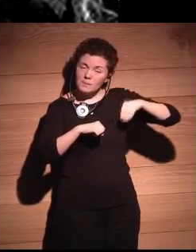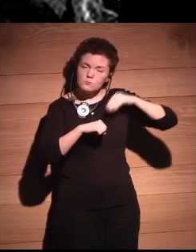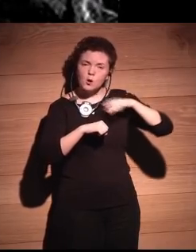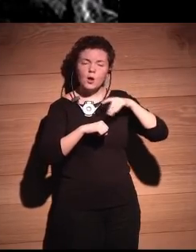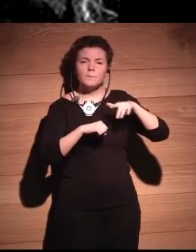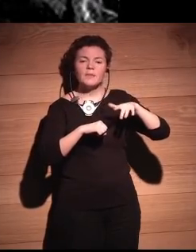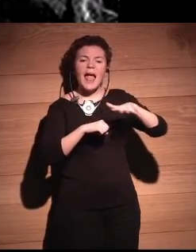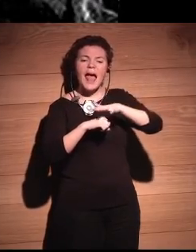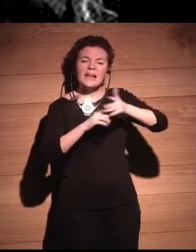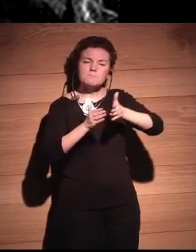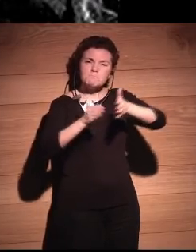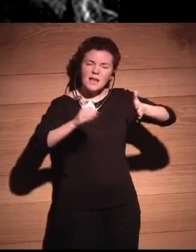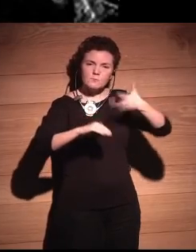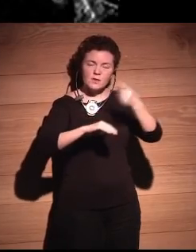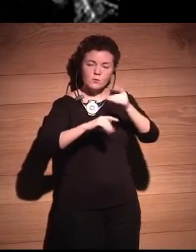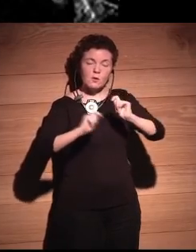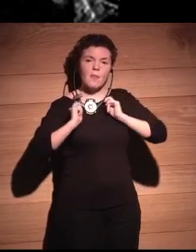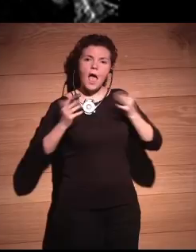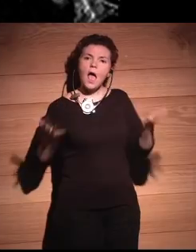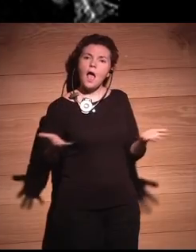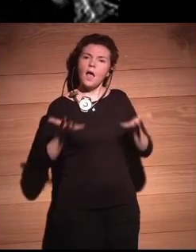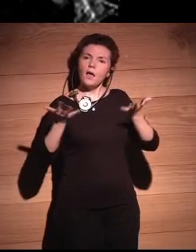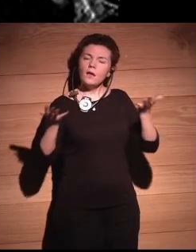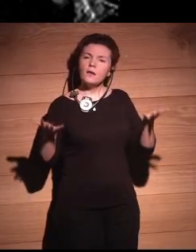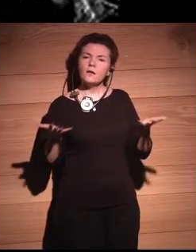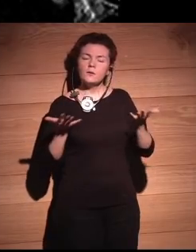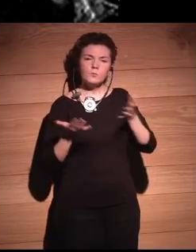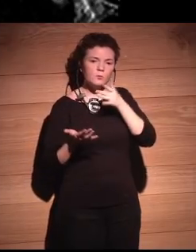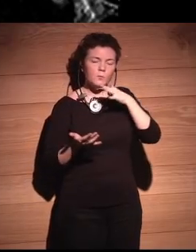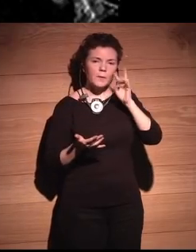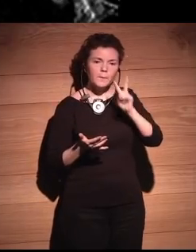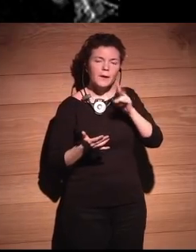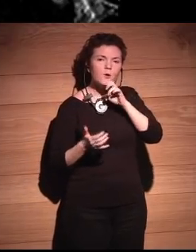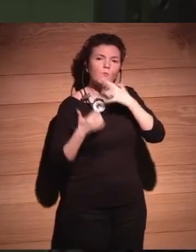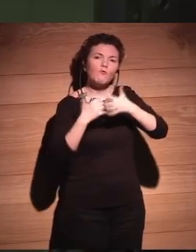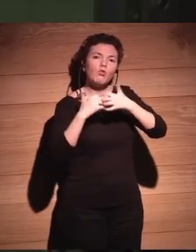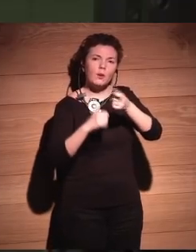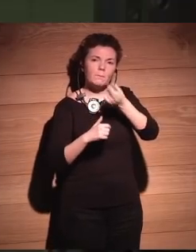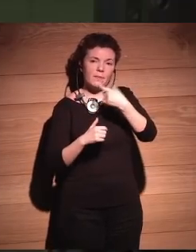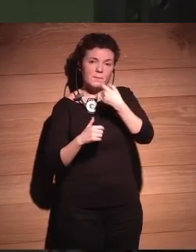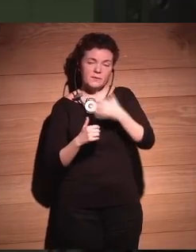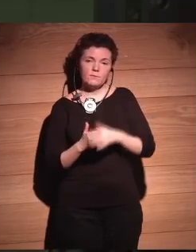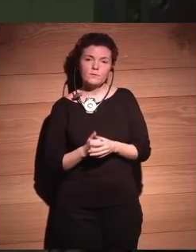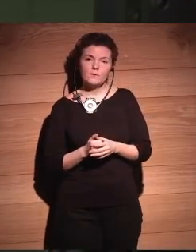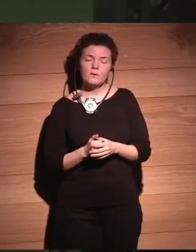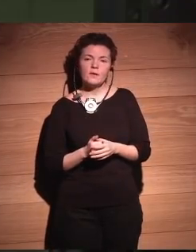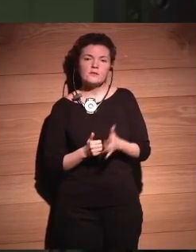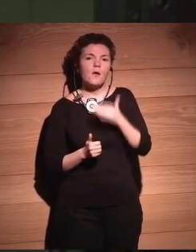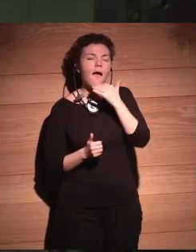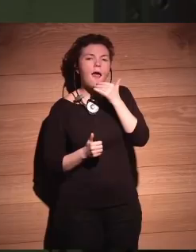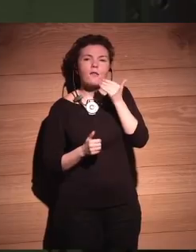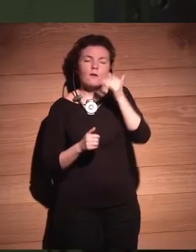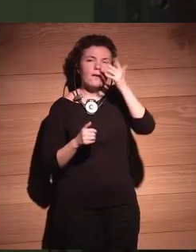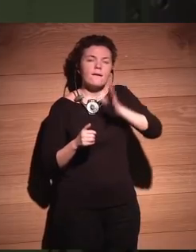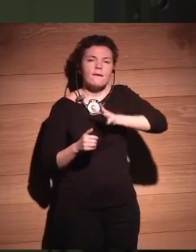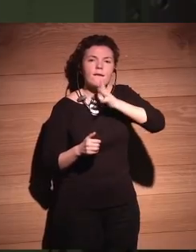es algo muy que nos anima mucho, la verdad, porque podíamos ver cómo estaba actuando el medicamento. Entonces esto era algo